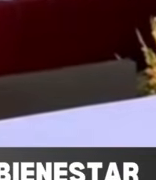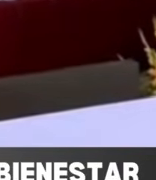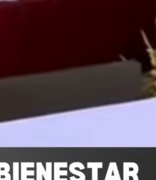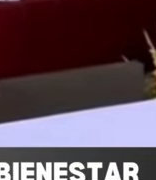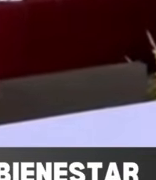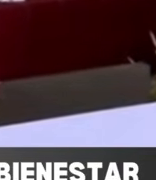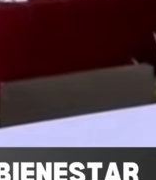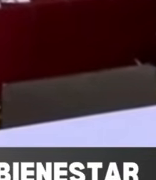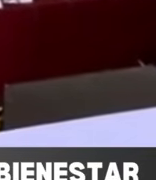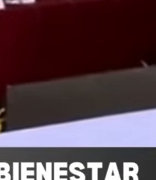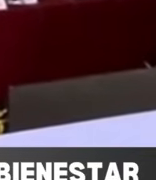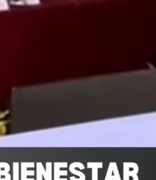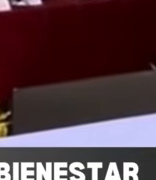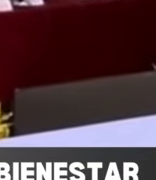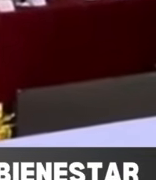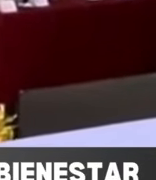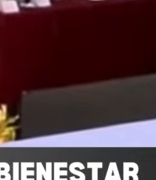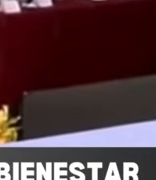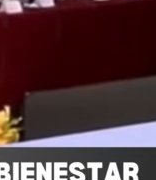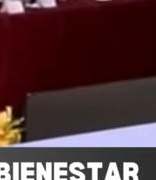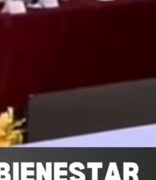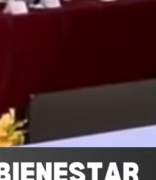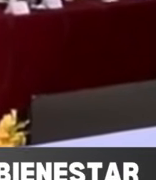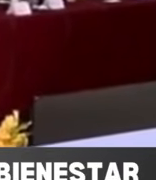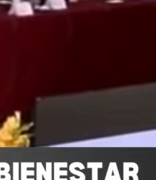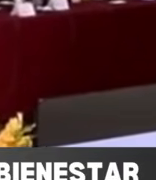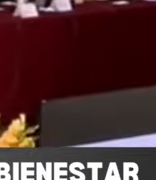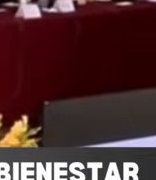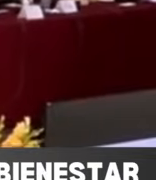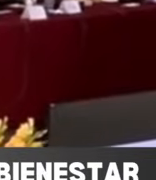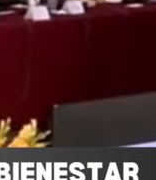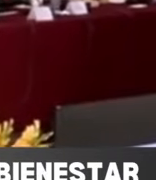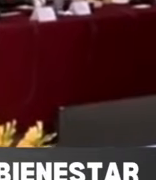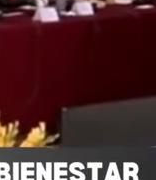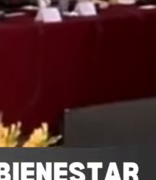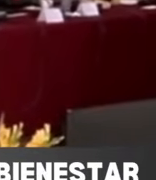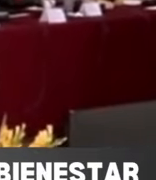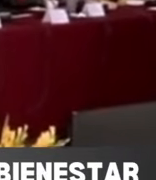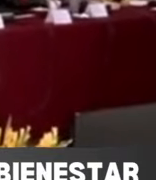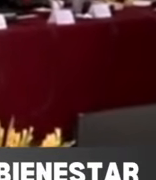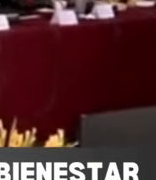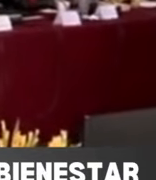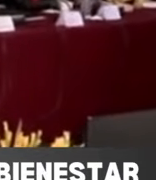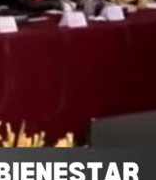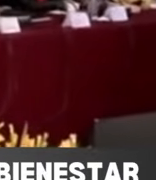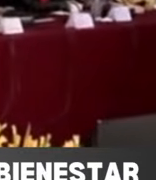reforma que elimine la subcontratación, si no hubiese habido esas